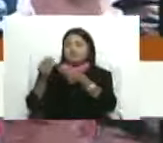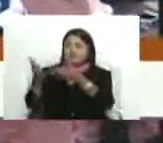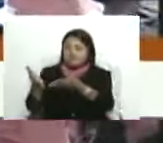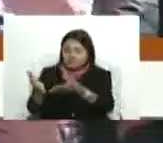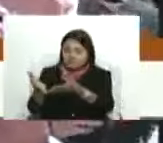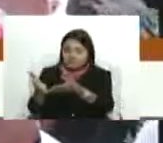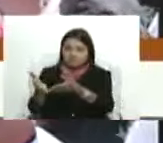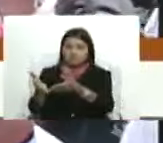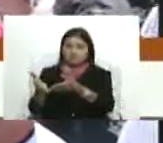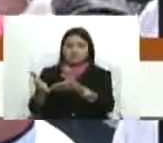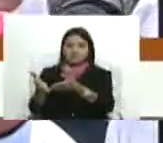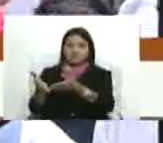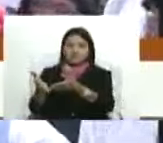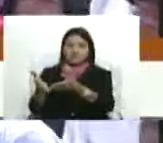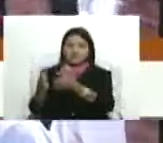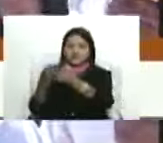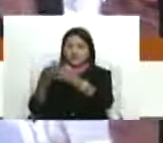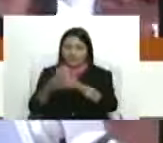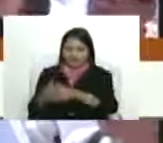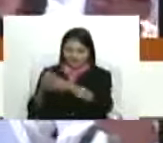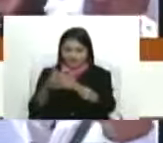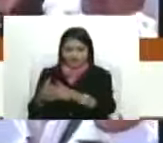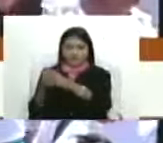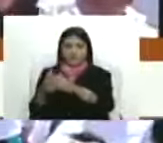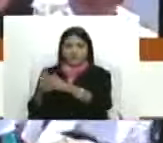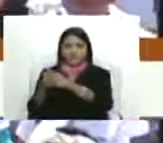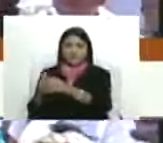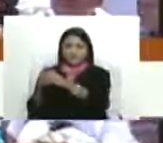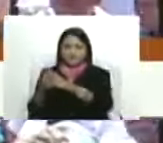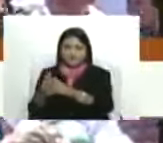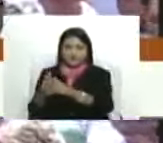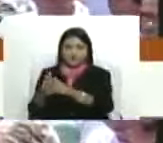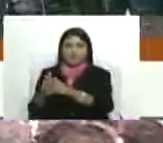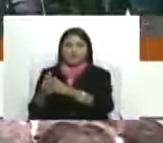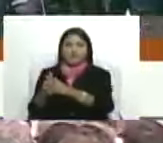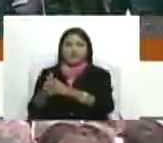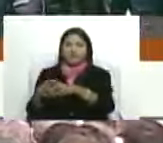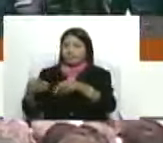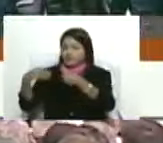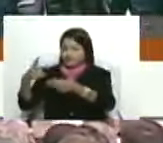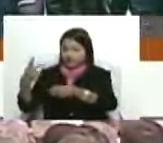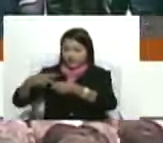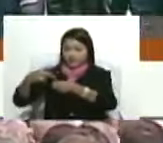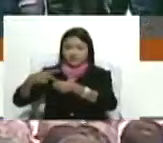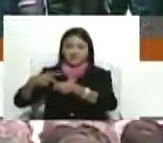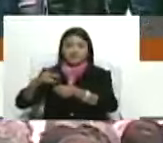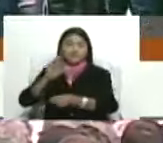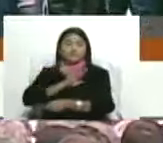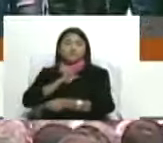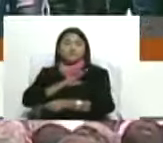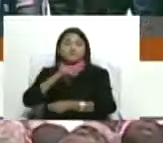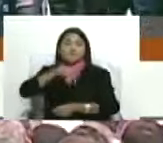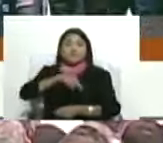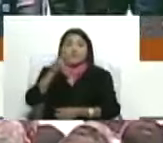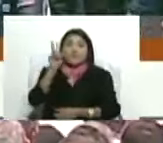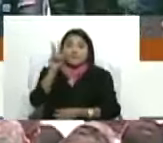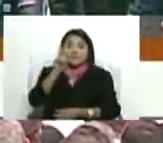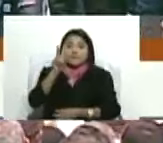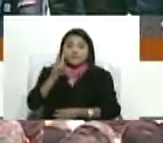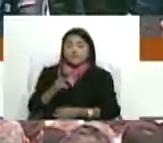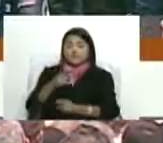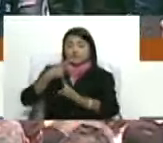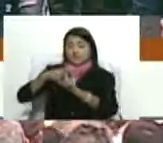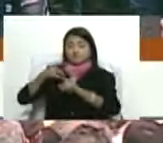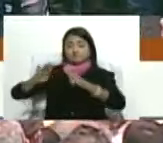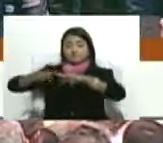a a los ladrones del norte de la ex m un petróleo y un gas que está en un mar